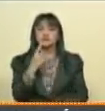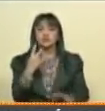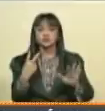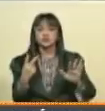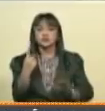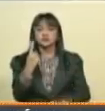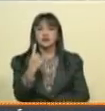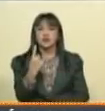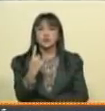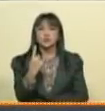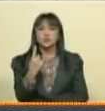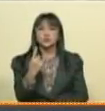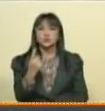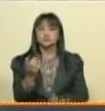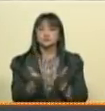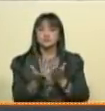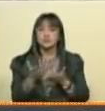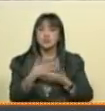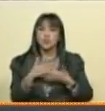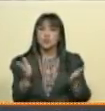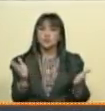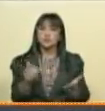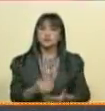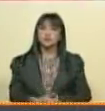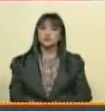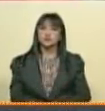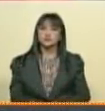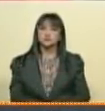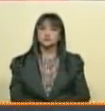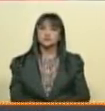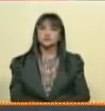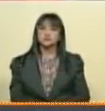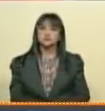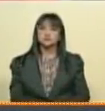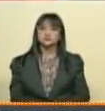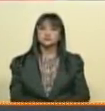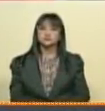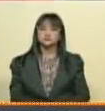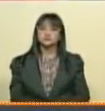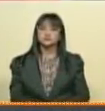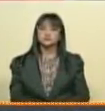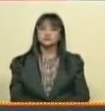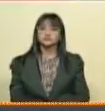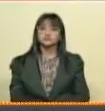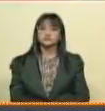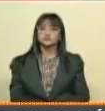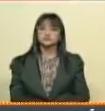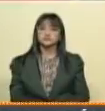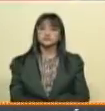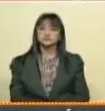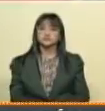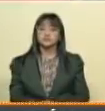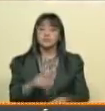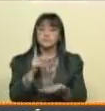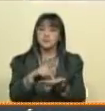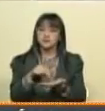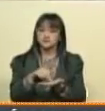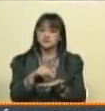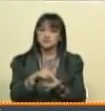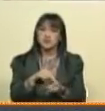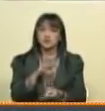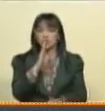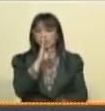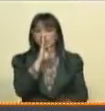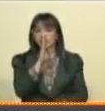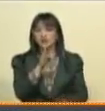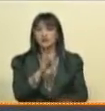195.171 servidores públicos y Fuerza Armada Nacional Bolivariana participando de manera